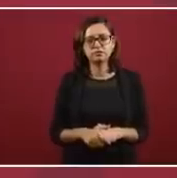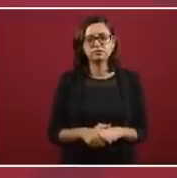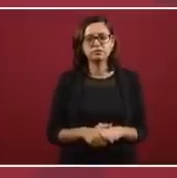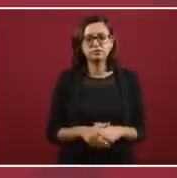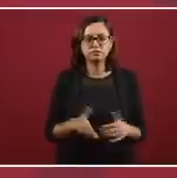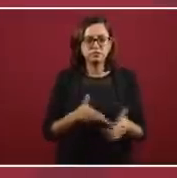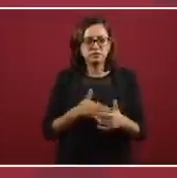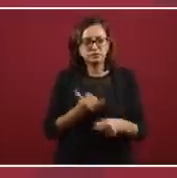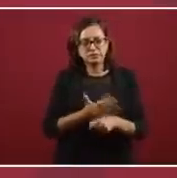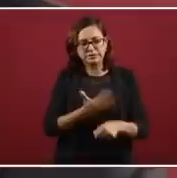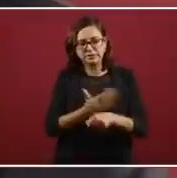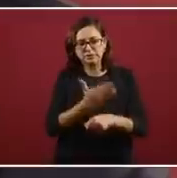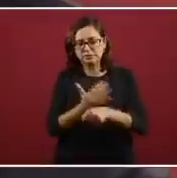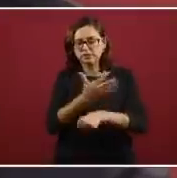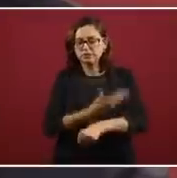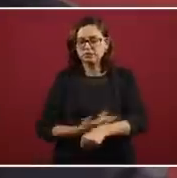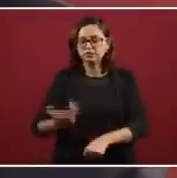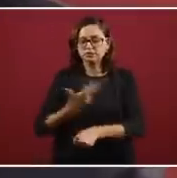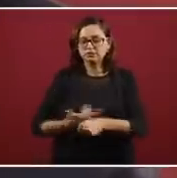impedimentos legales,